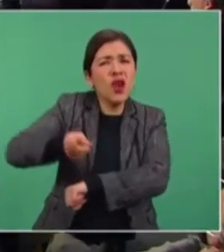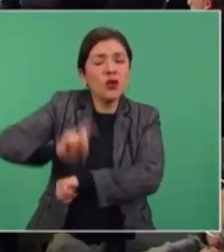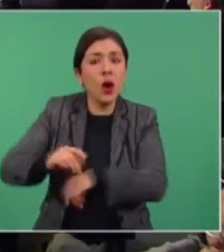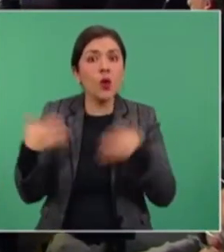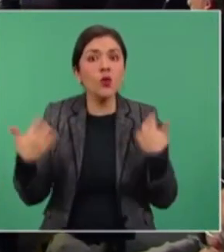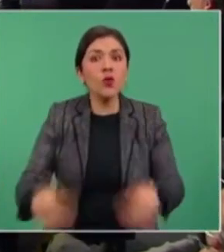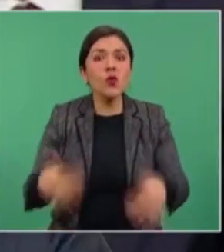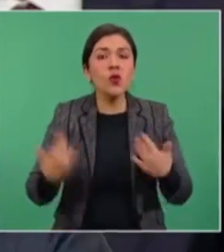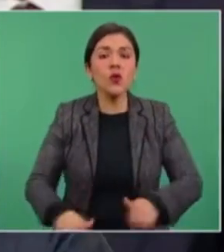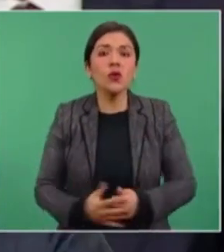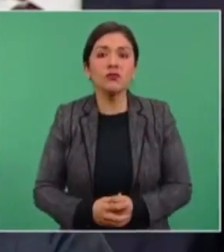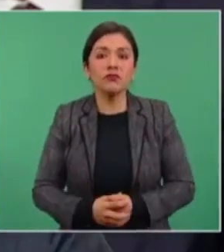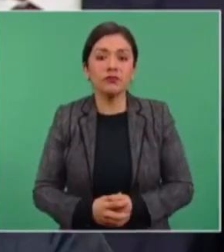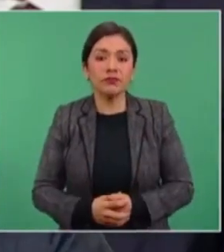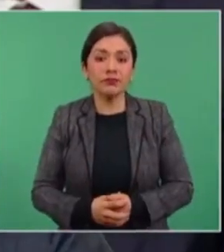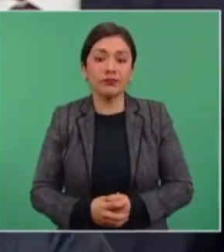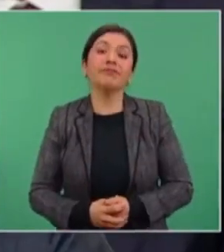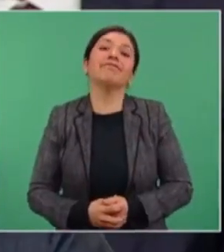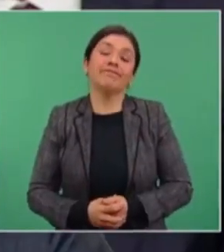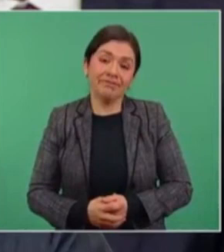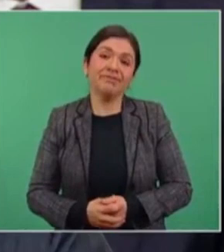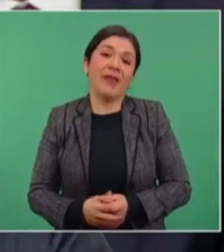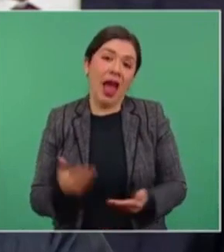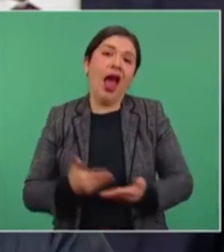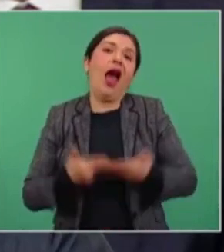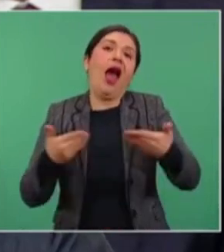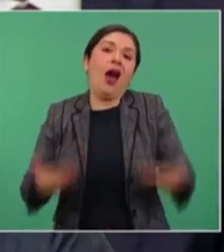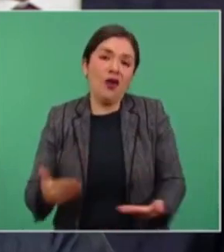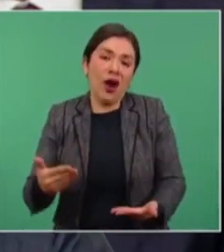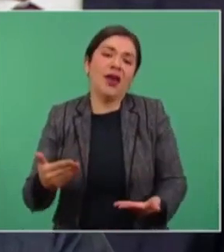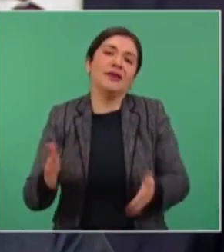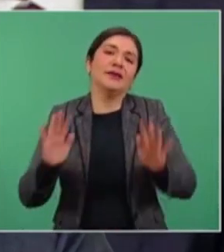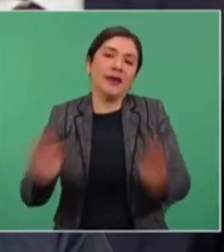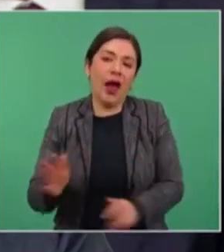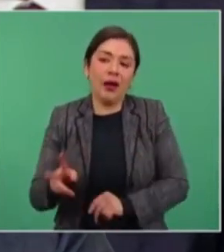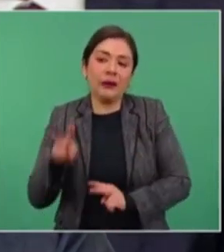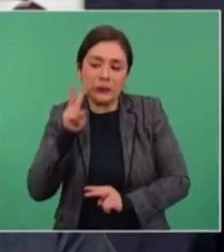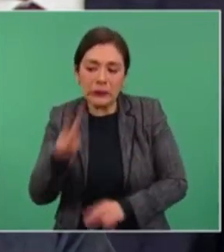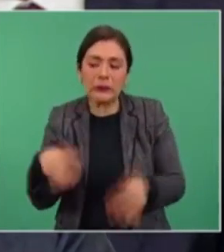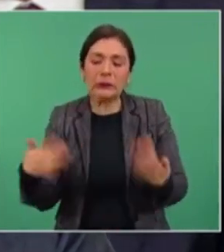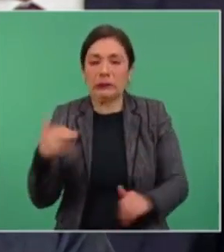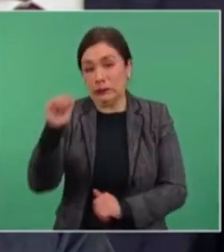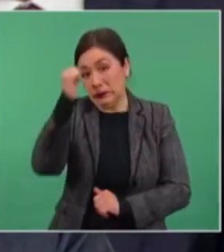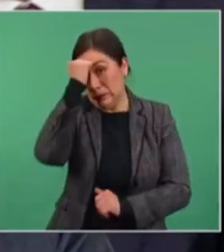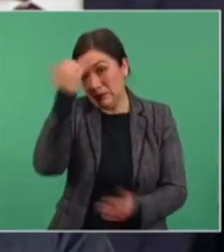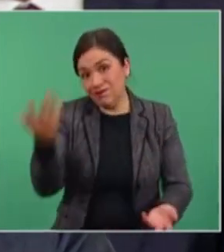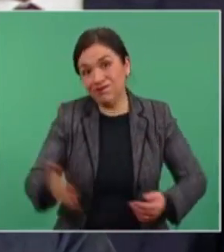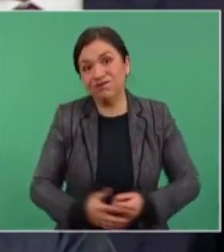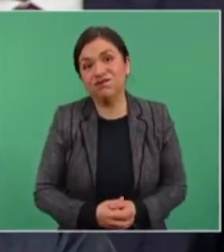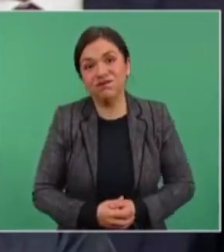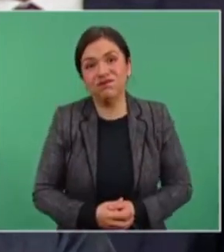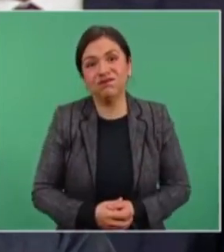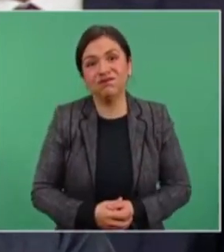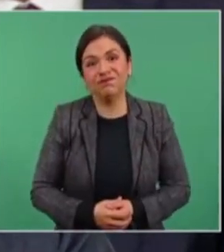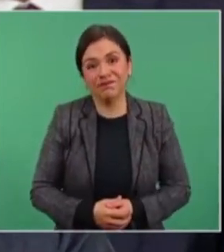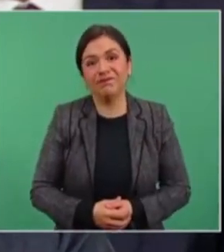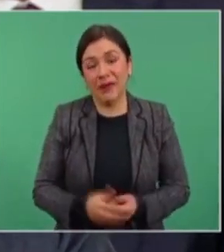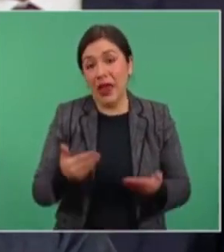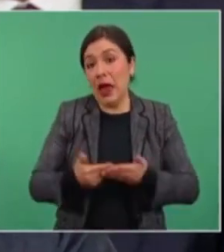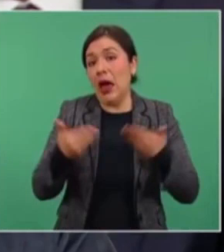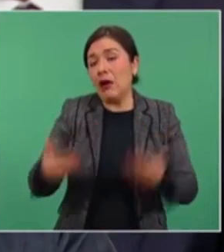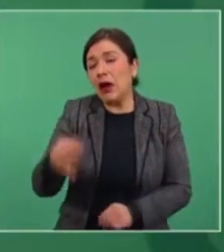Nada más que ese fue el precio que pagamos. El que ahora